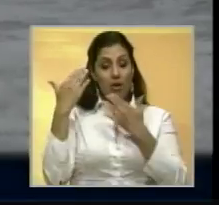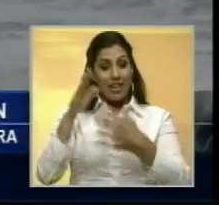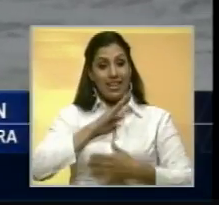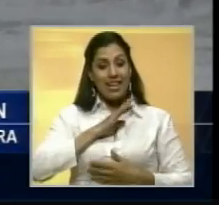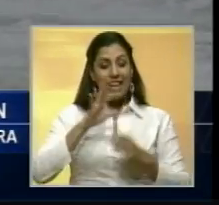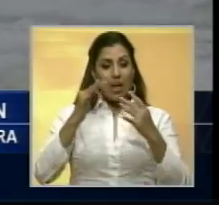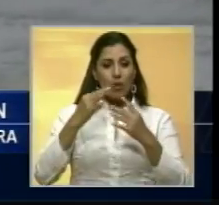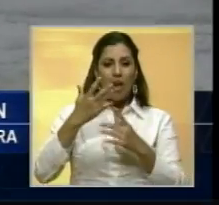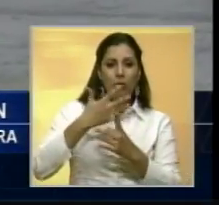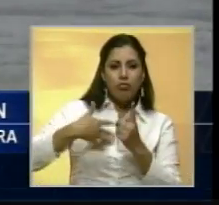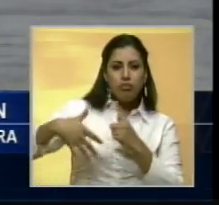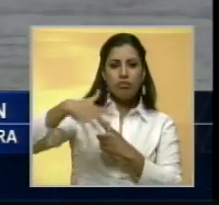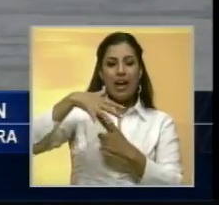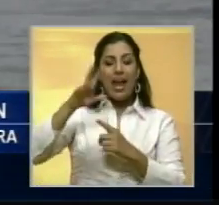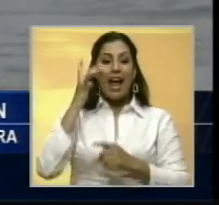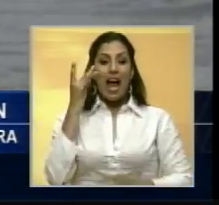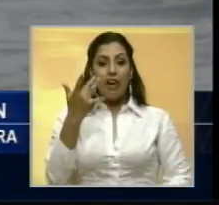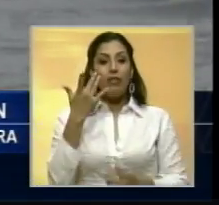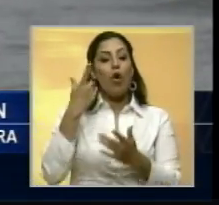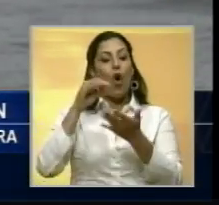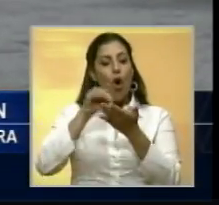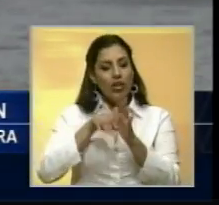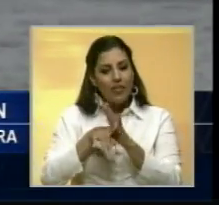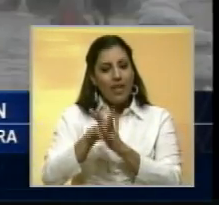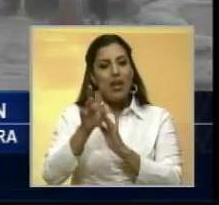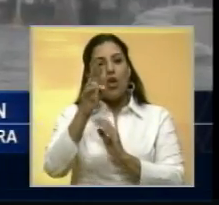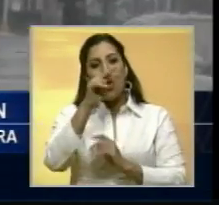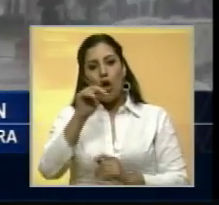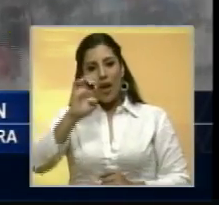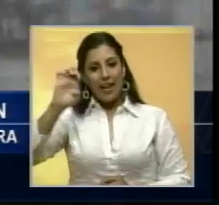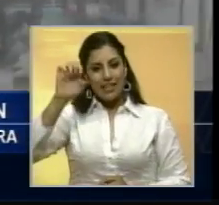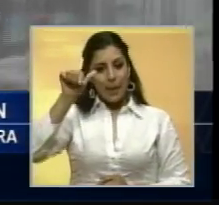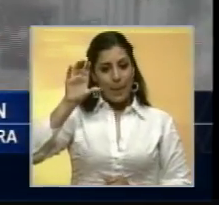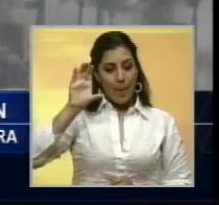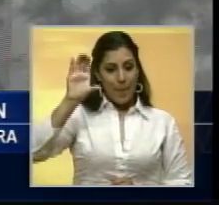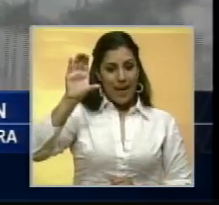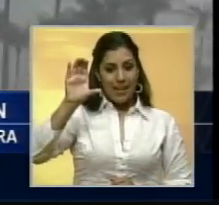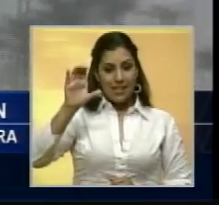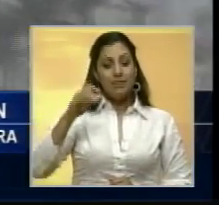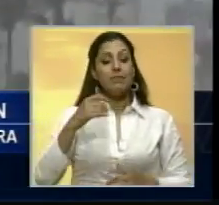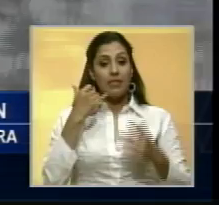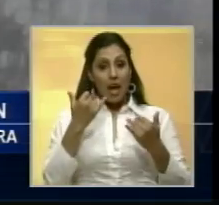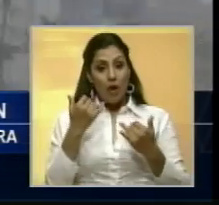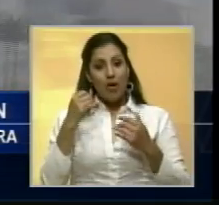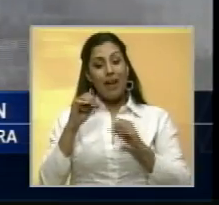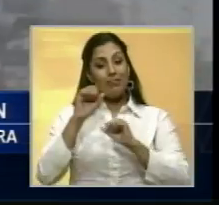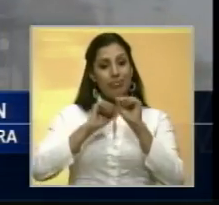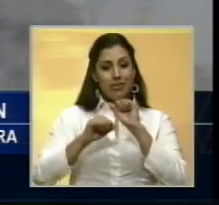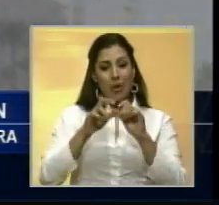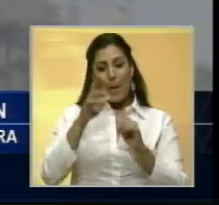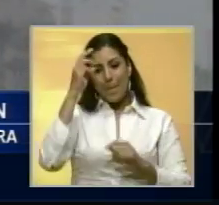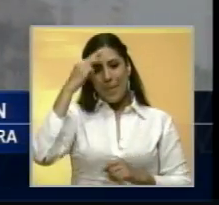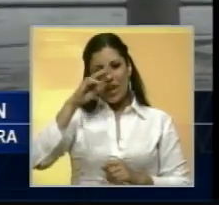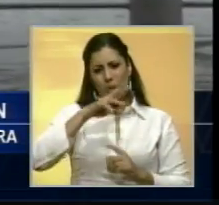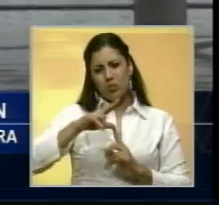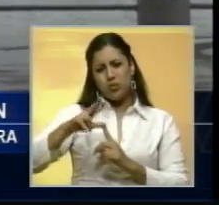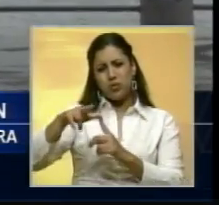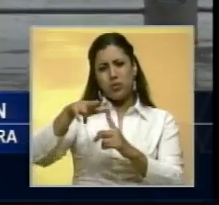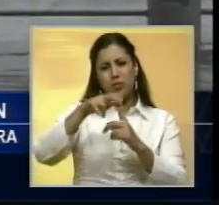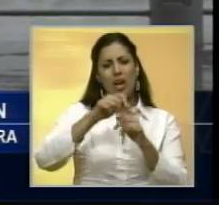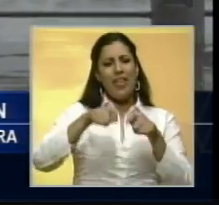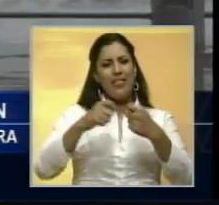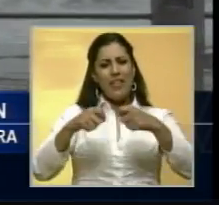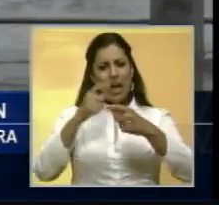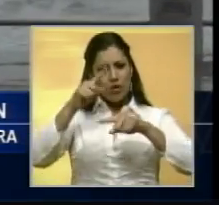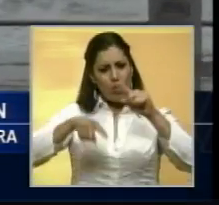natural atravesó el Golfo de California y entró nuevamente por el noreste del país, en la bahía de Quino. En su previo paso por México, Newton había generado